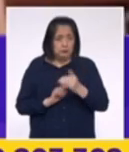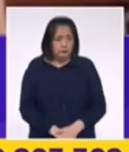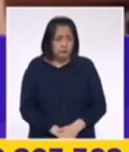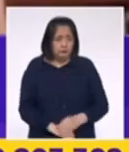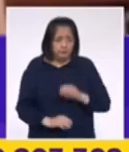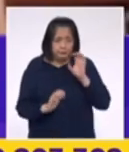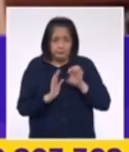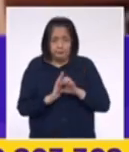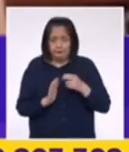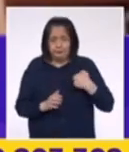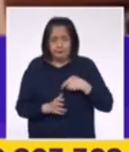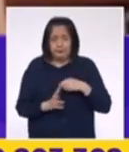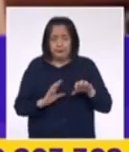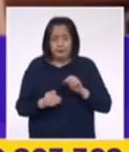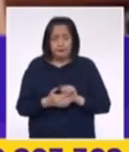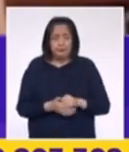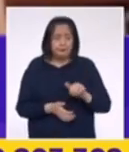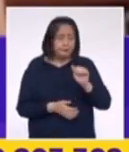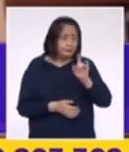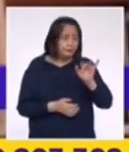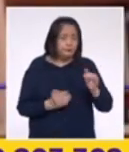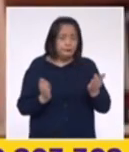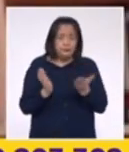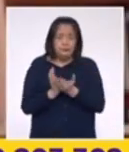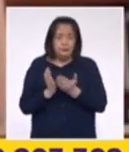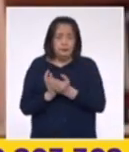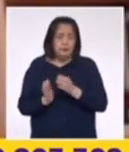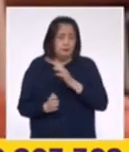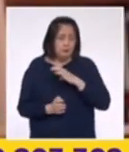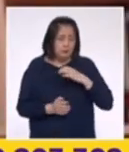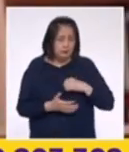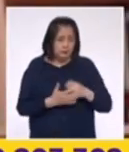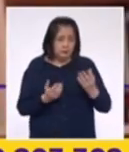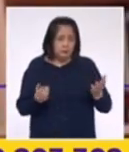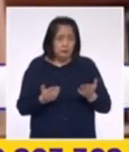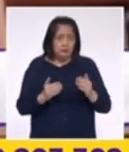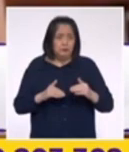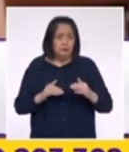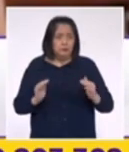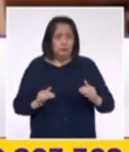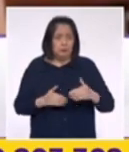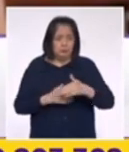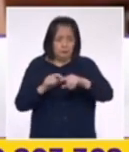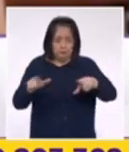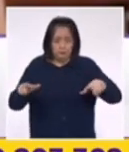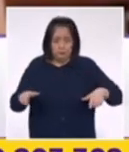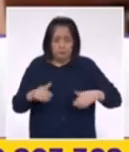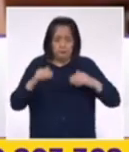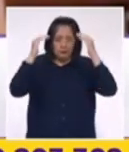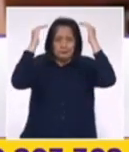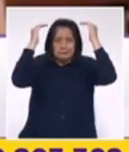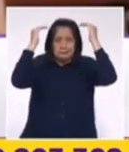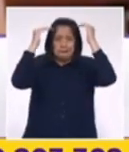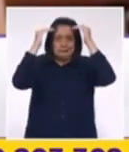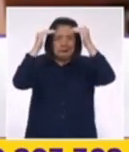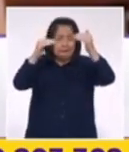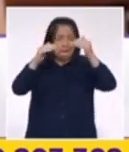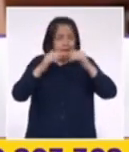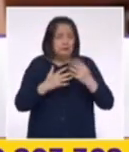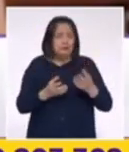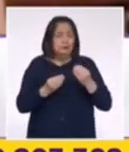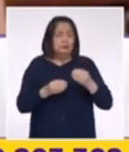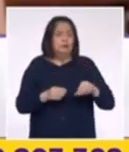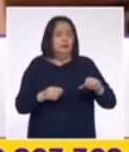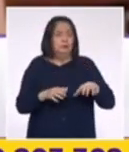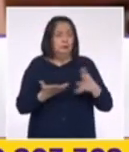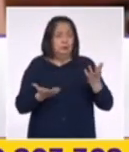Lo de ello fue lo que hicimos con Aula en un colegio en el Callao, donde te echamos todo un patio con botellas de